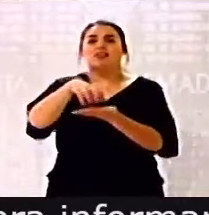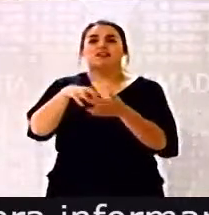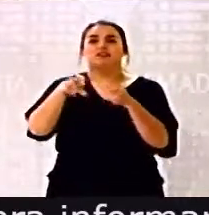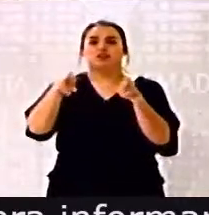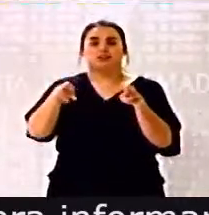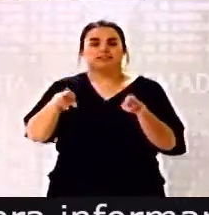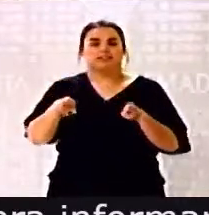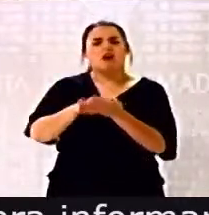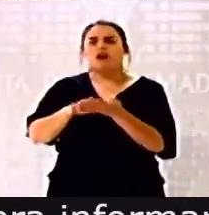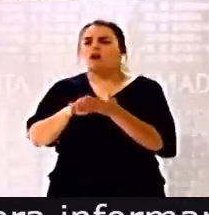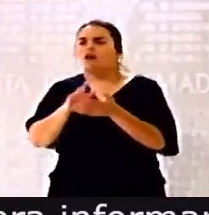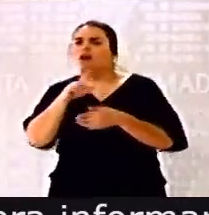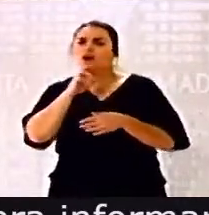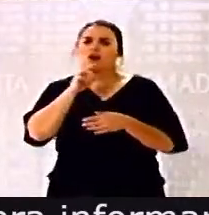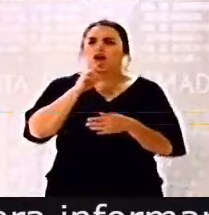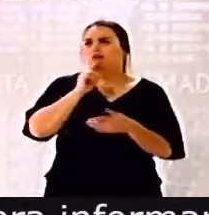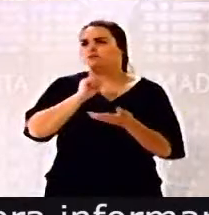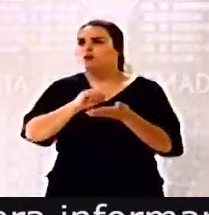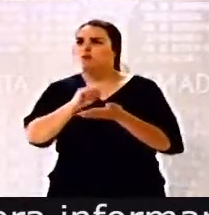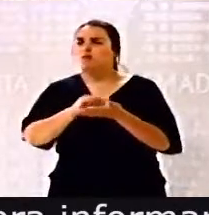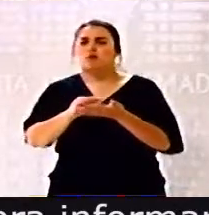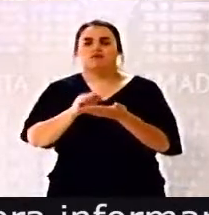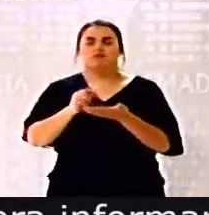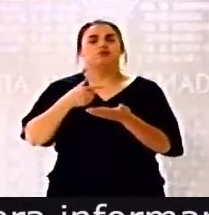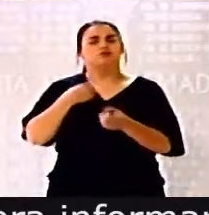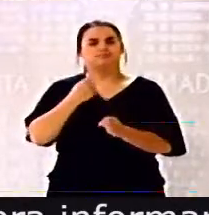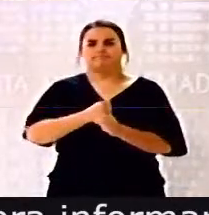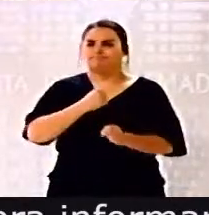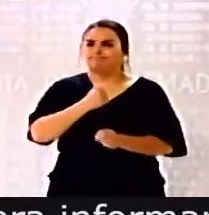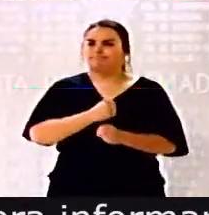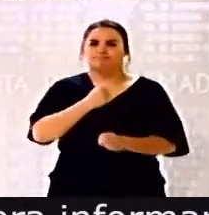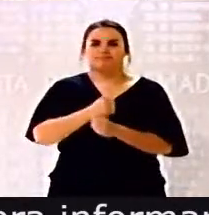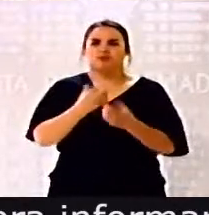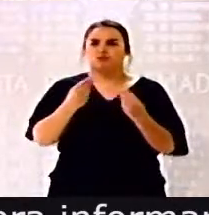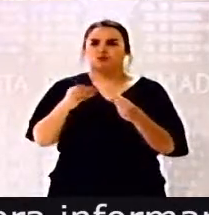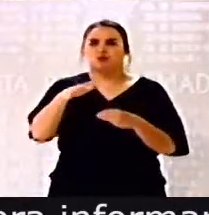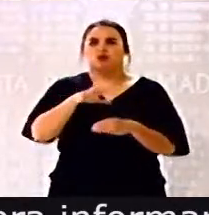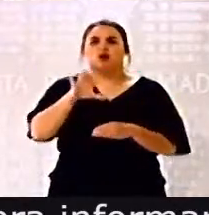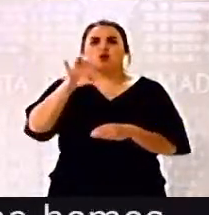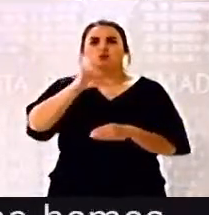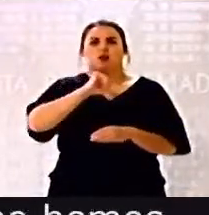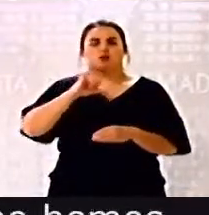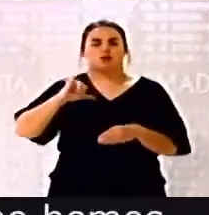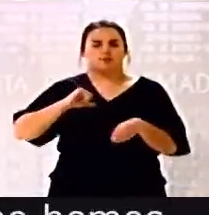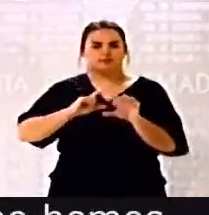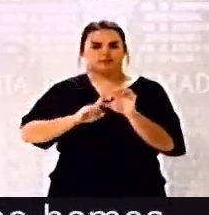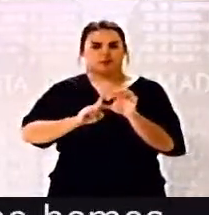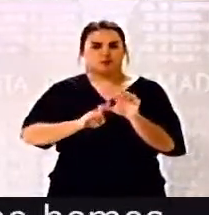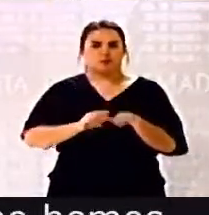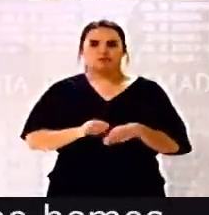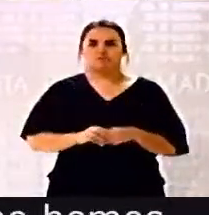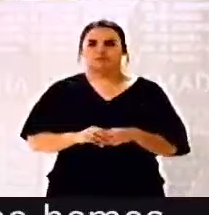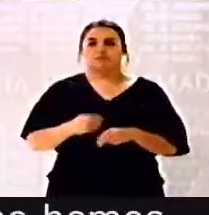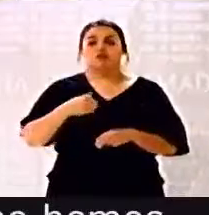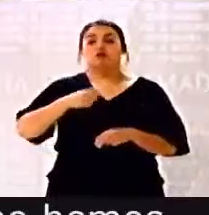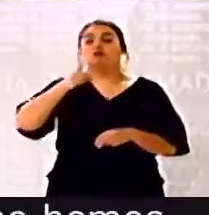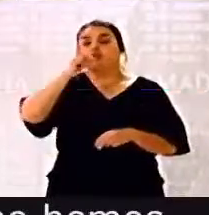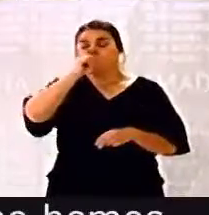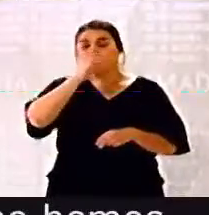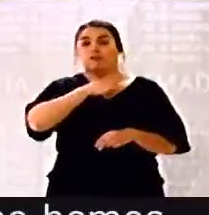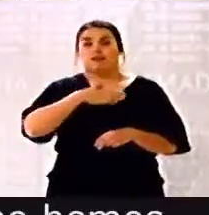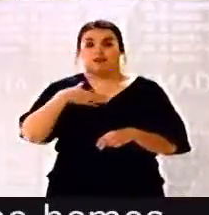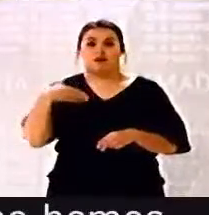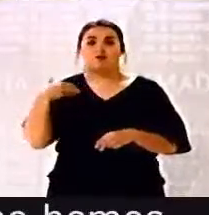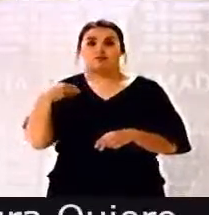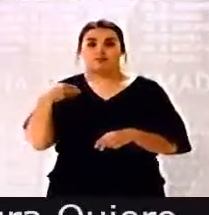residenciales. Mucho hemos trabajado por los centros residenciales en la Comunidad Autónoma de Extremadura. Quiero recordarles